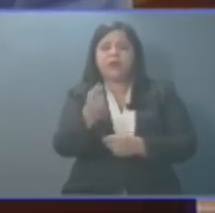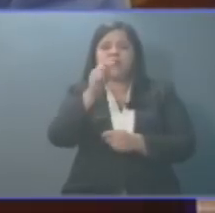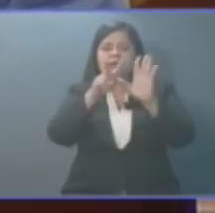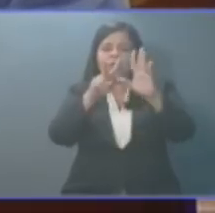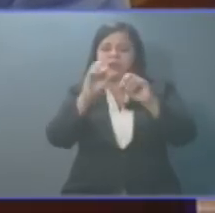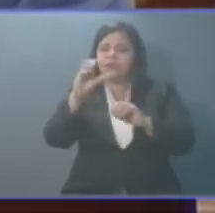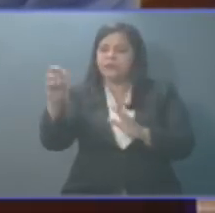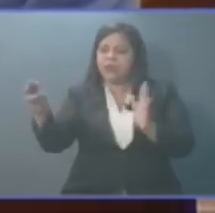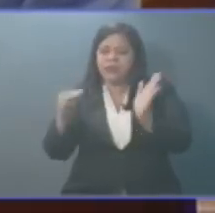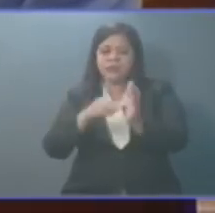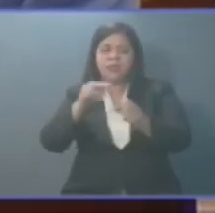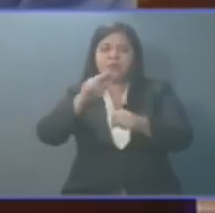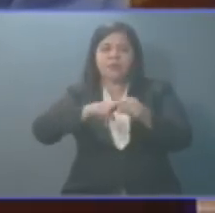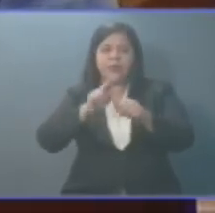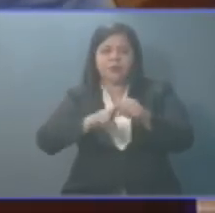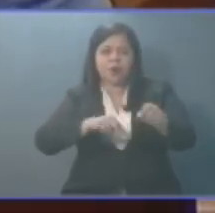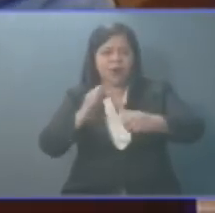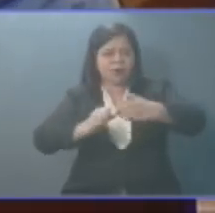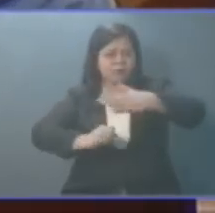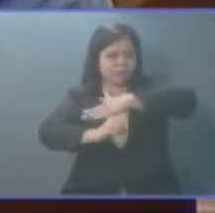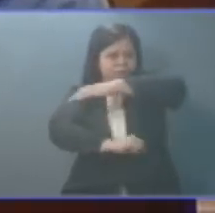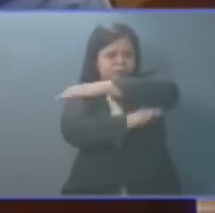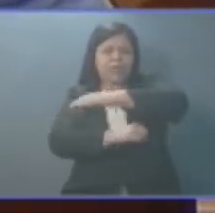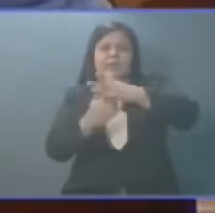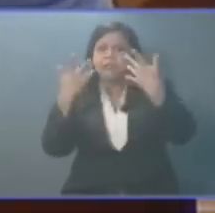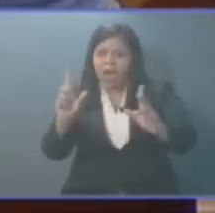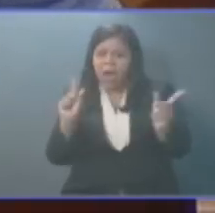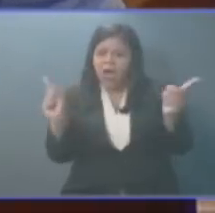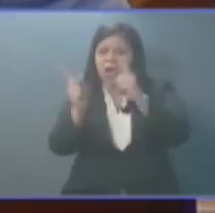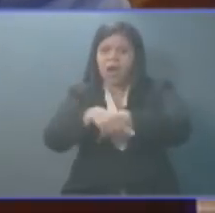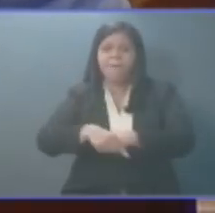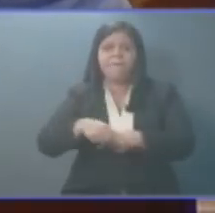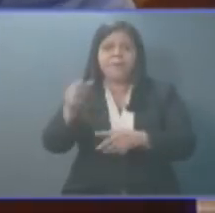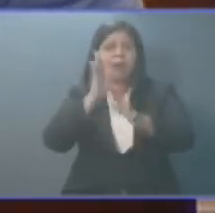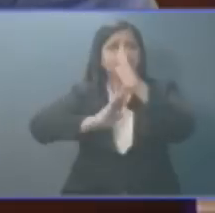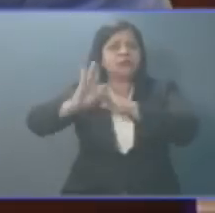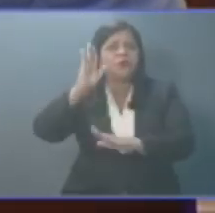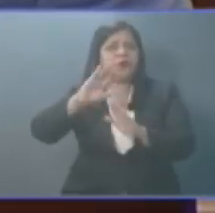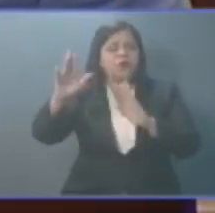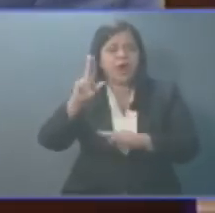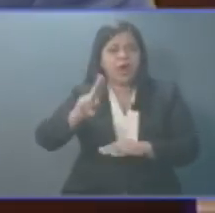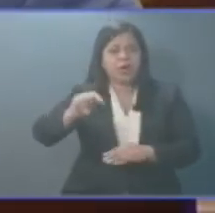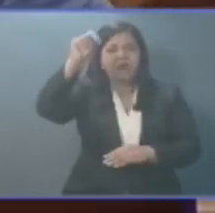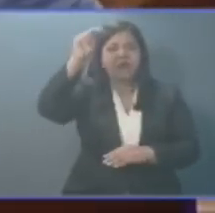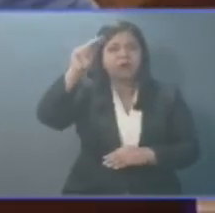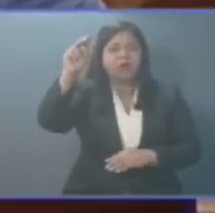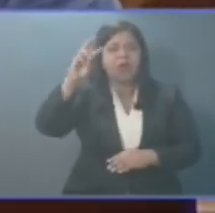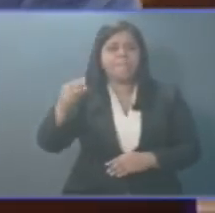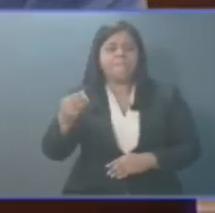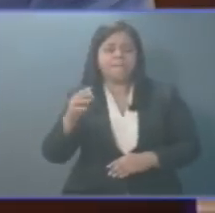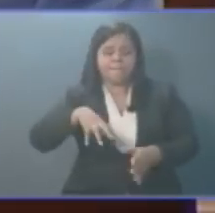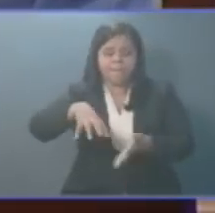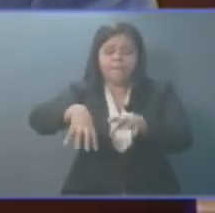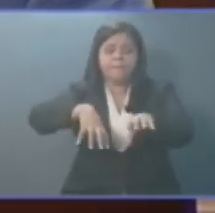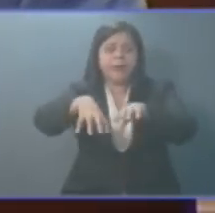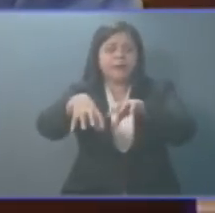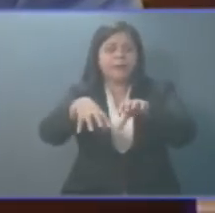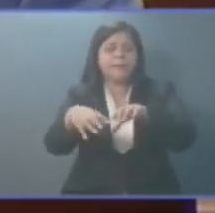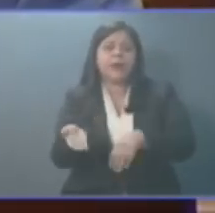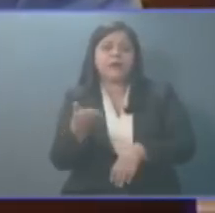$700,000 cambiamos la historia de la zona norte de Morazán. Como toda obra que beneficia a la